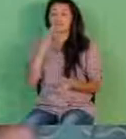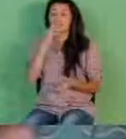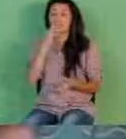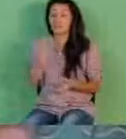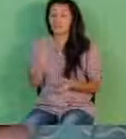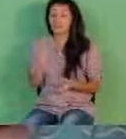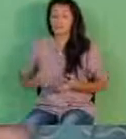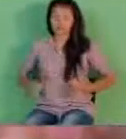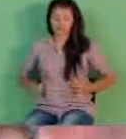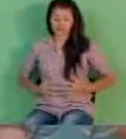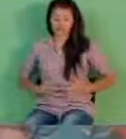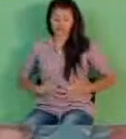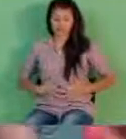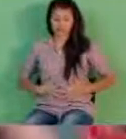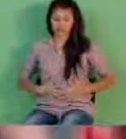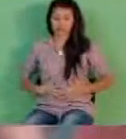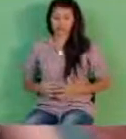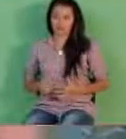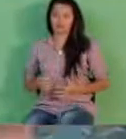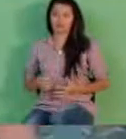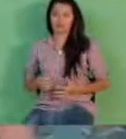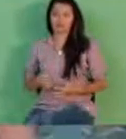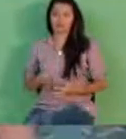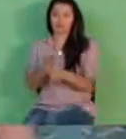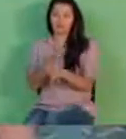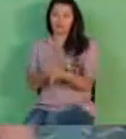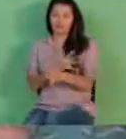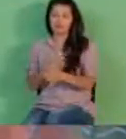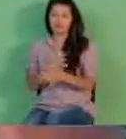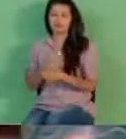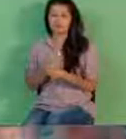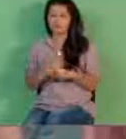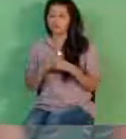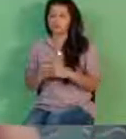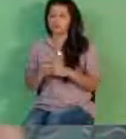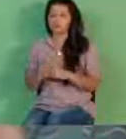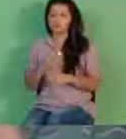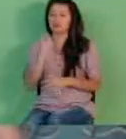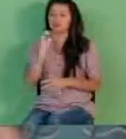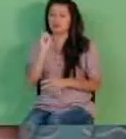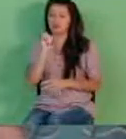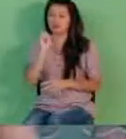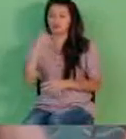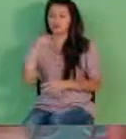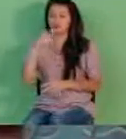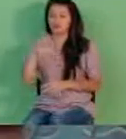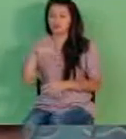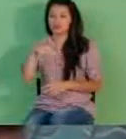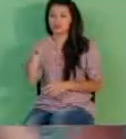Entonces es como ser un poco prever prever ser un poco más cuidadosos porque sí O sea cero niños quemados con pólvora